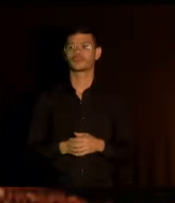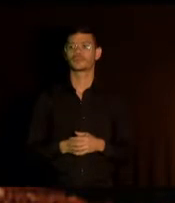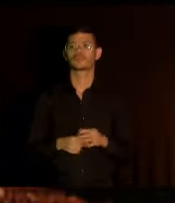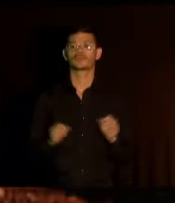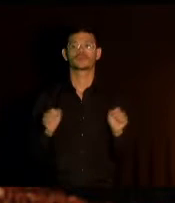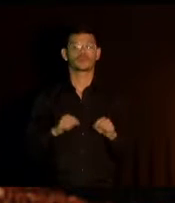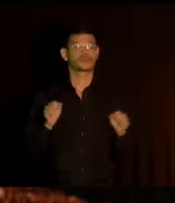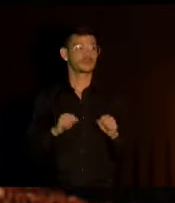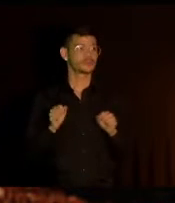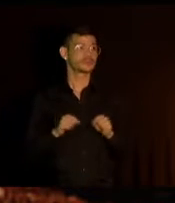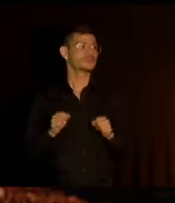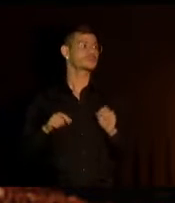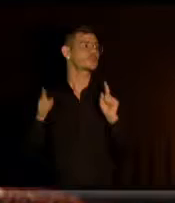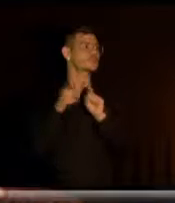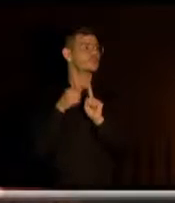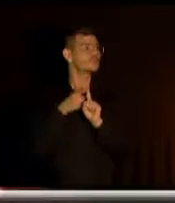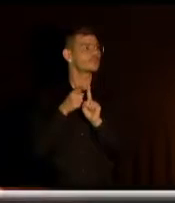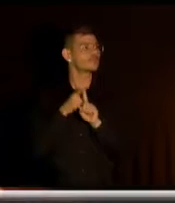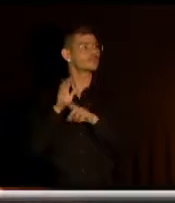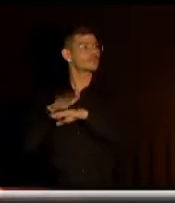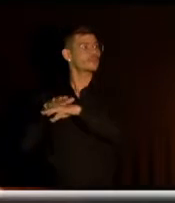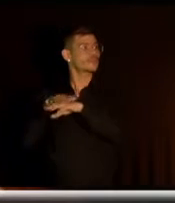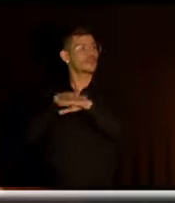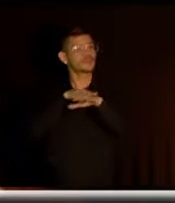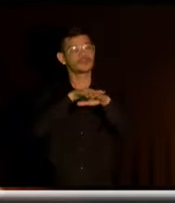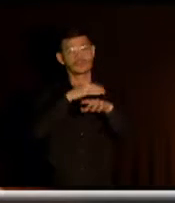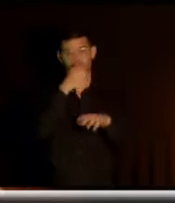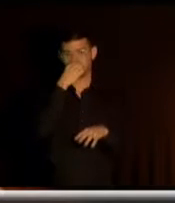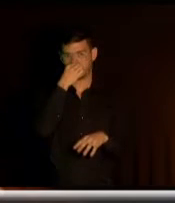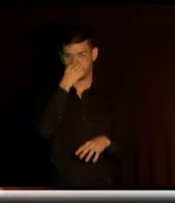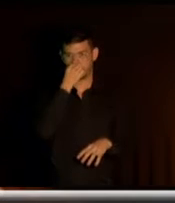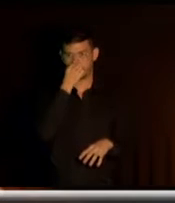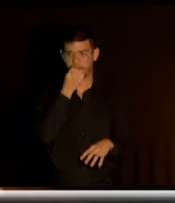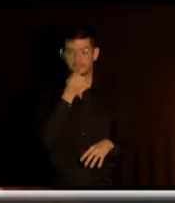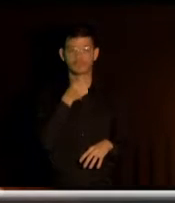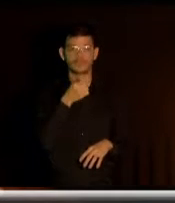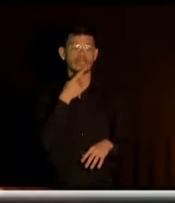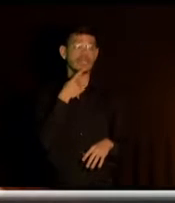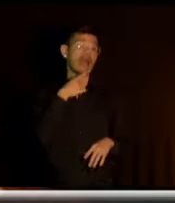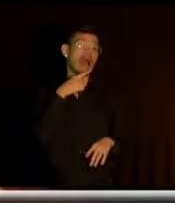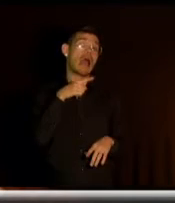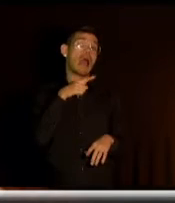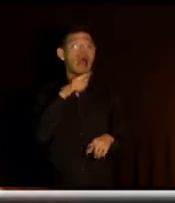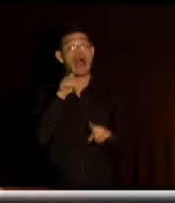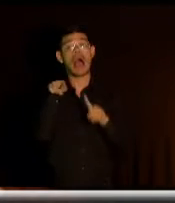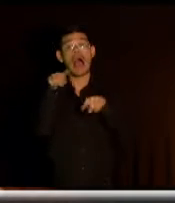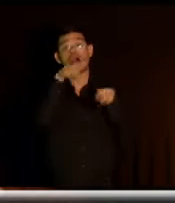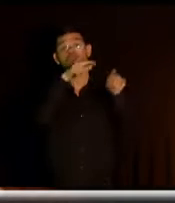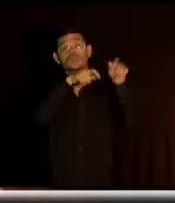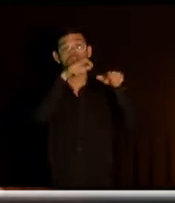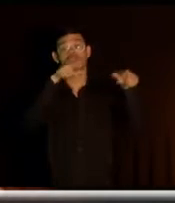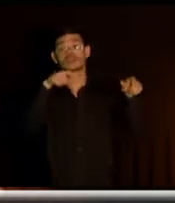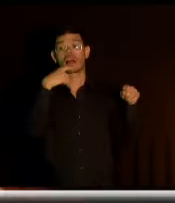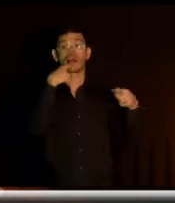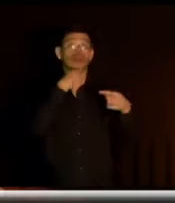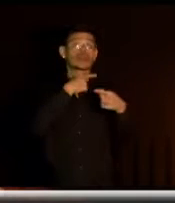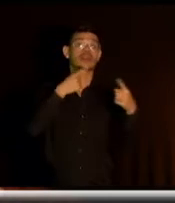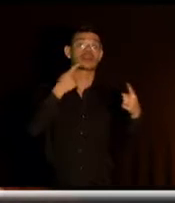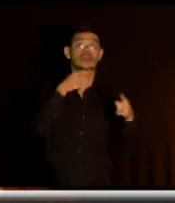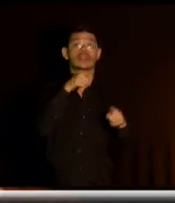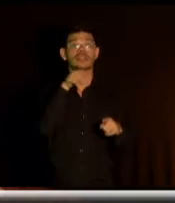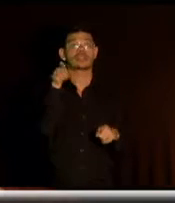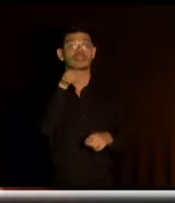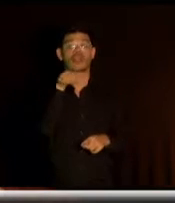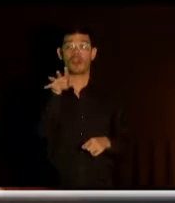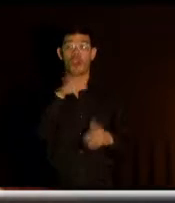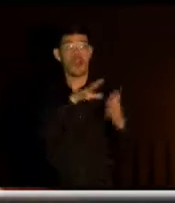Invitarlos a que no repitan lo que ciertas personas dicen que quieren manipular.